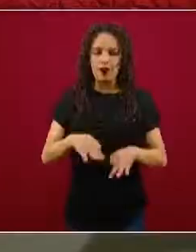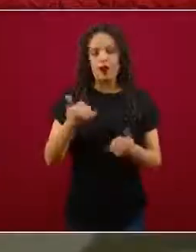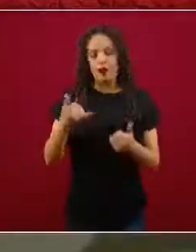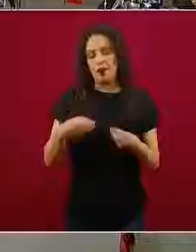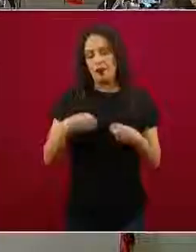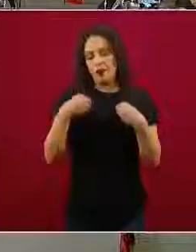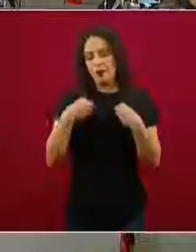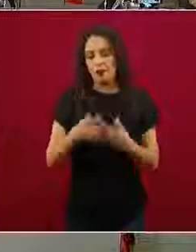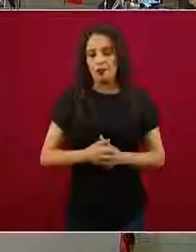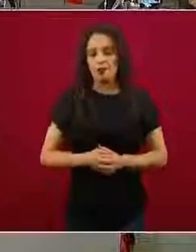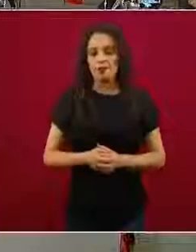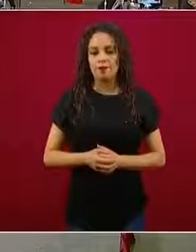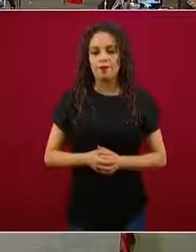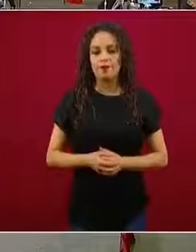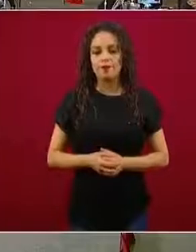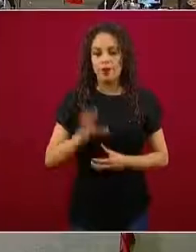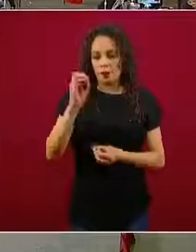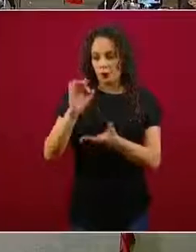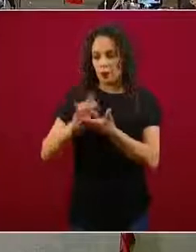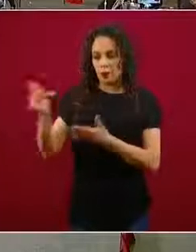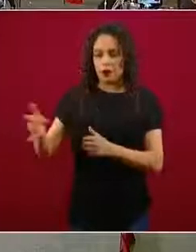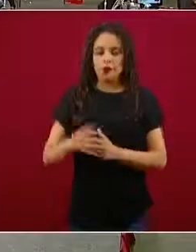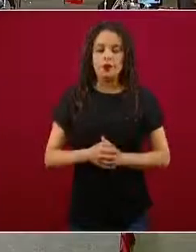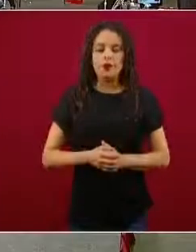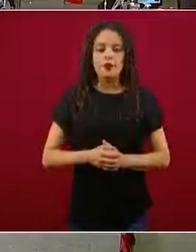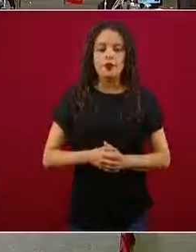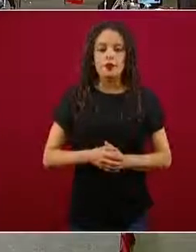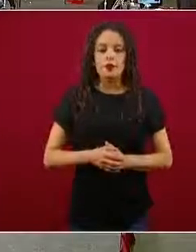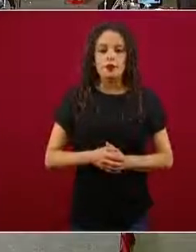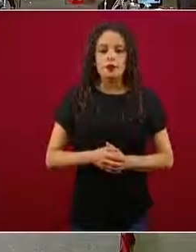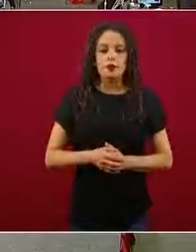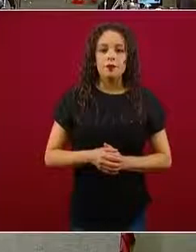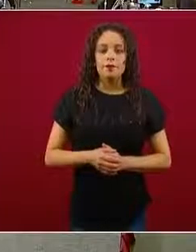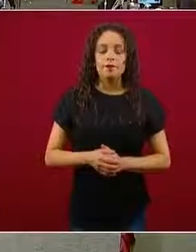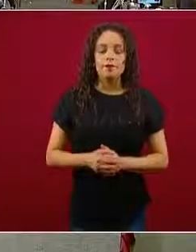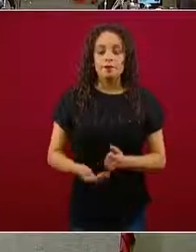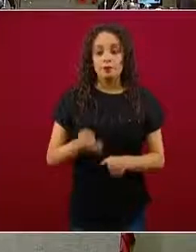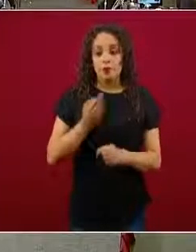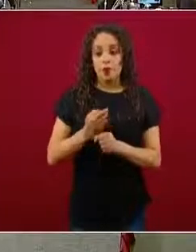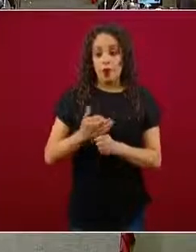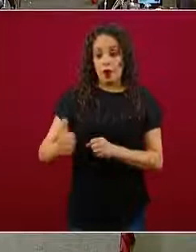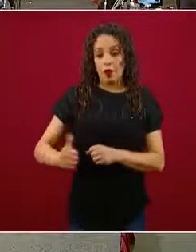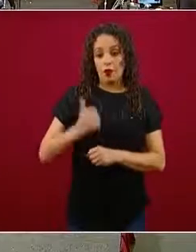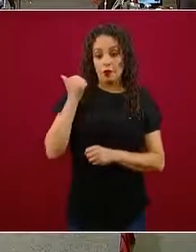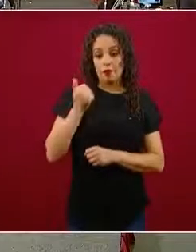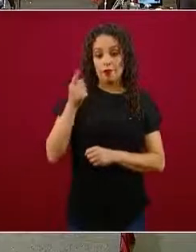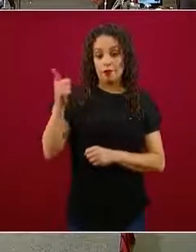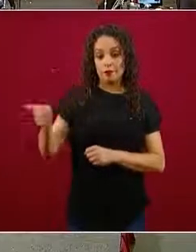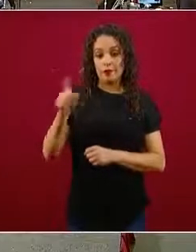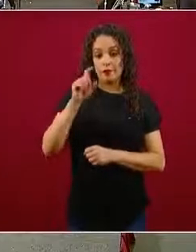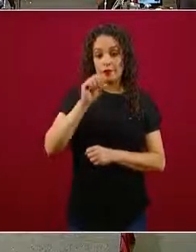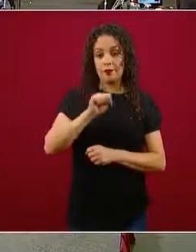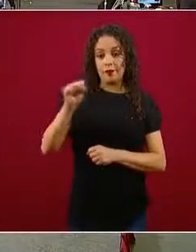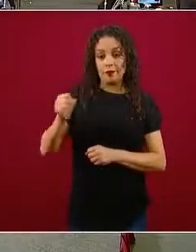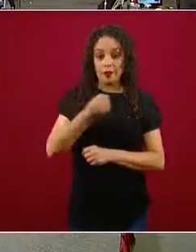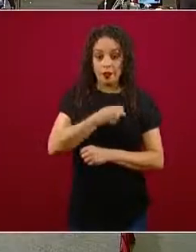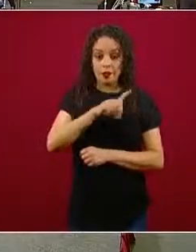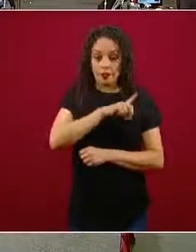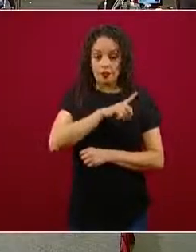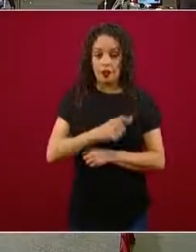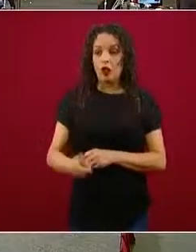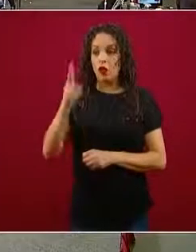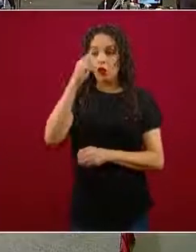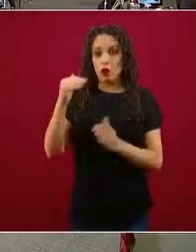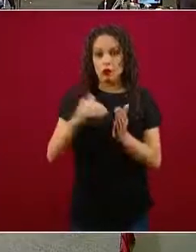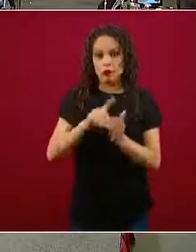y Carlos. Y ahorita usted. Gracias. Aprovechando que está la Secretaria de Salud, estas 2.700